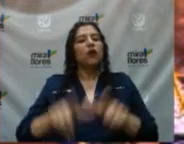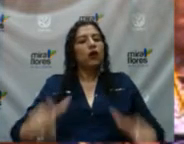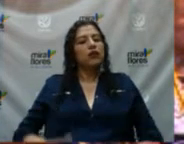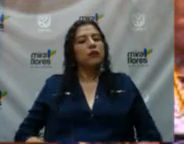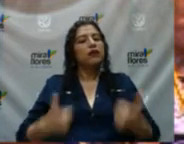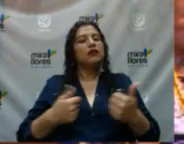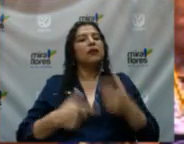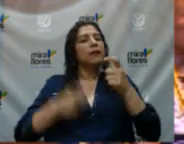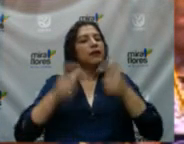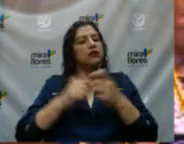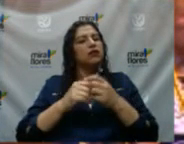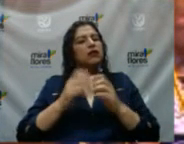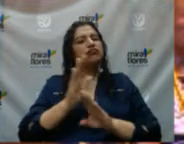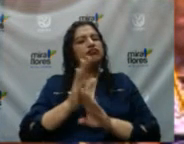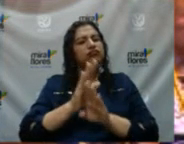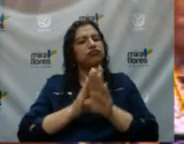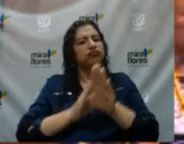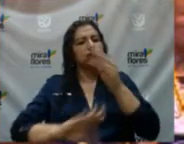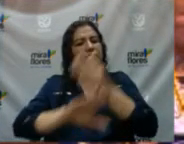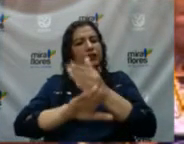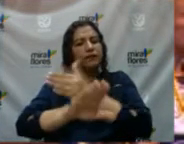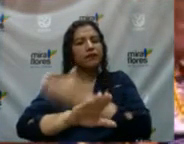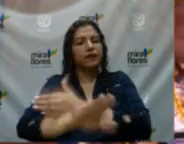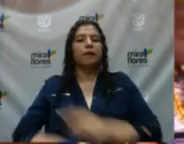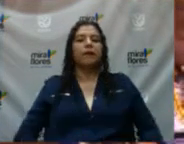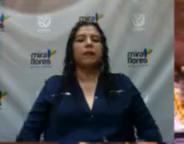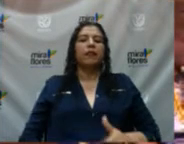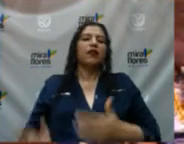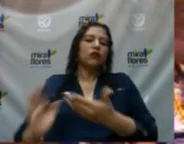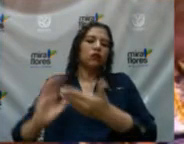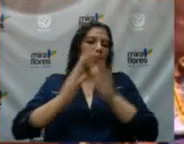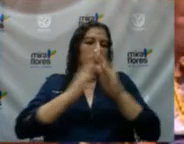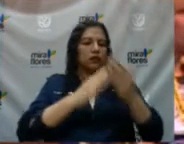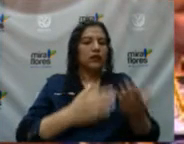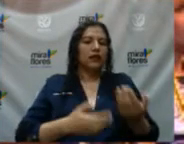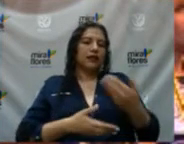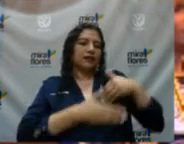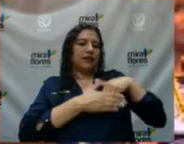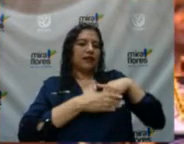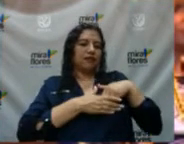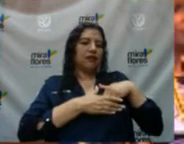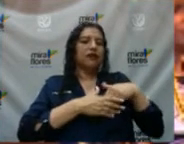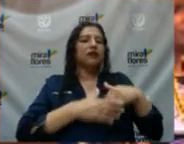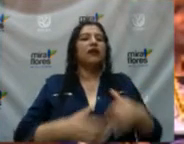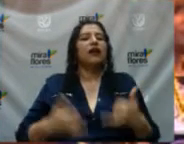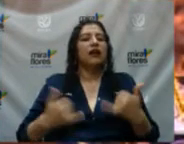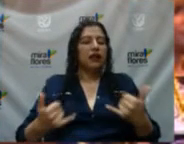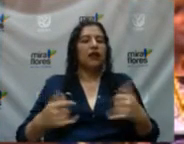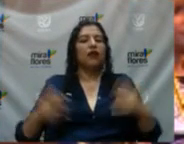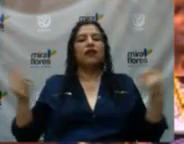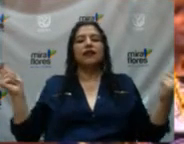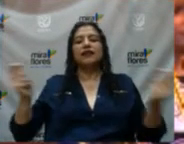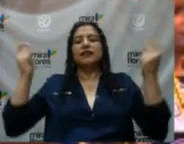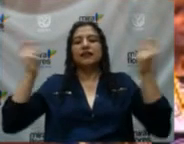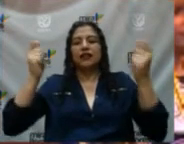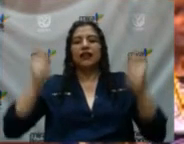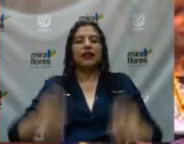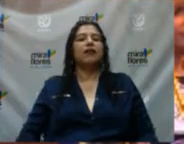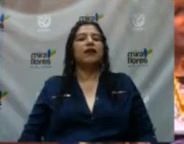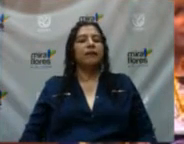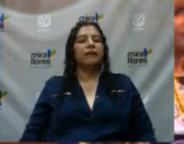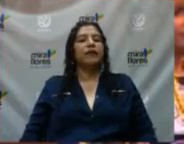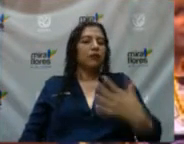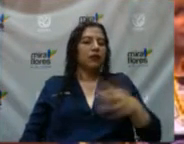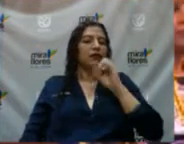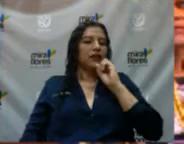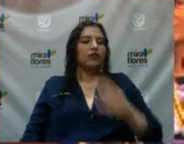gente progresista y emprendedora, una ciudad que se lleva en el corazón y que hoy festeja, como ya se ha también